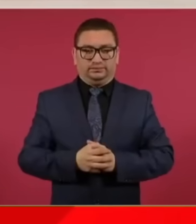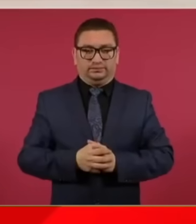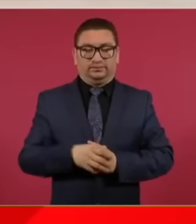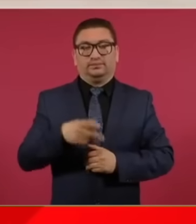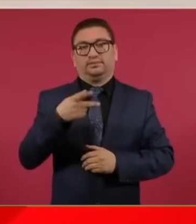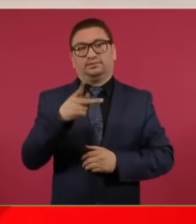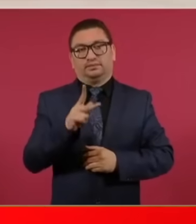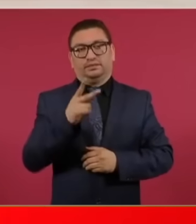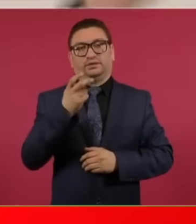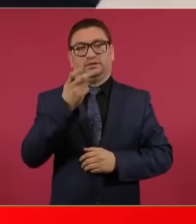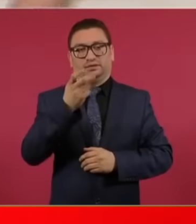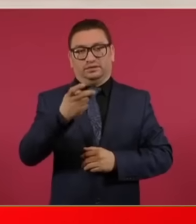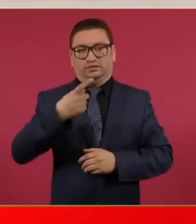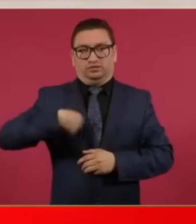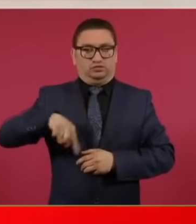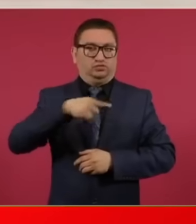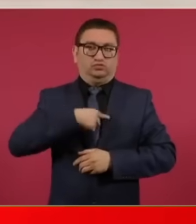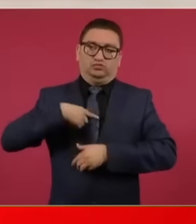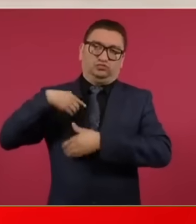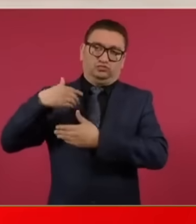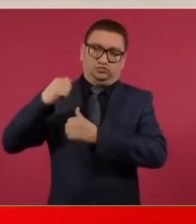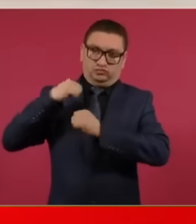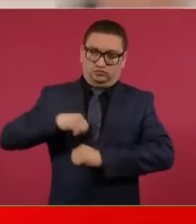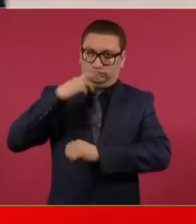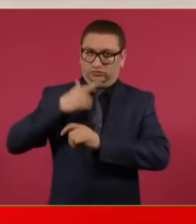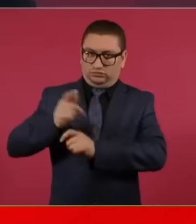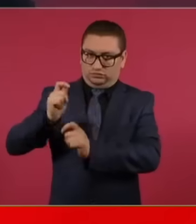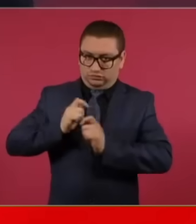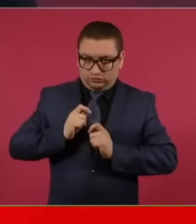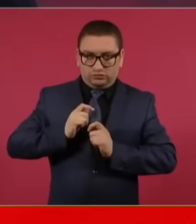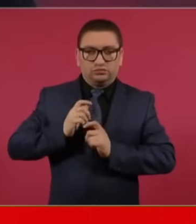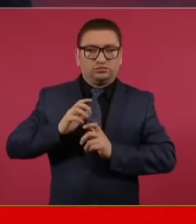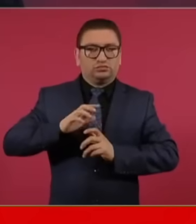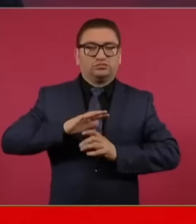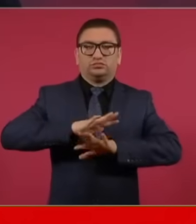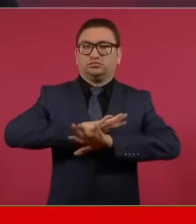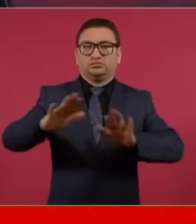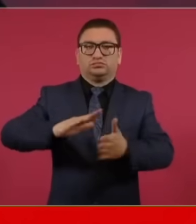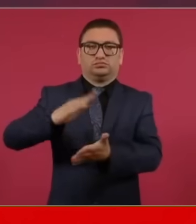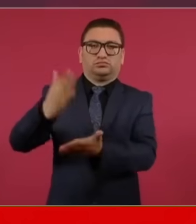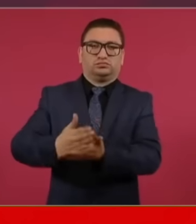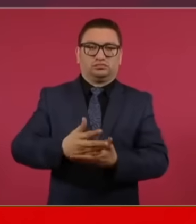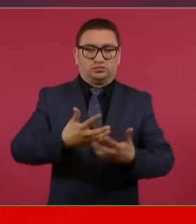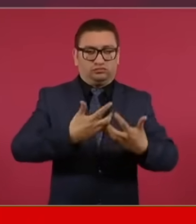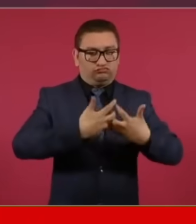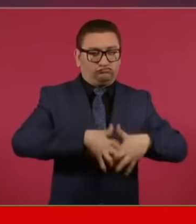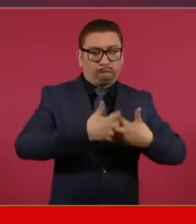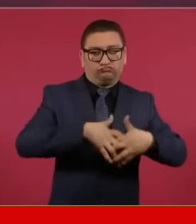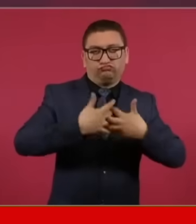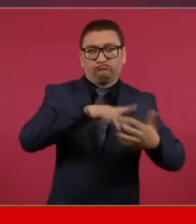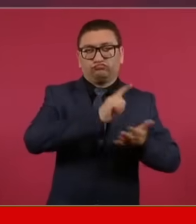pero ahí sí llegamos y ya se levantó la refinación,